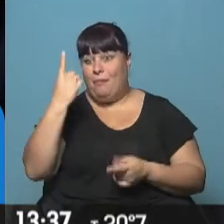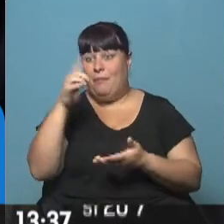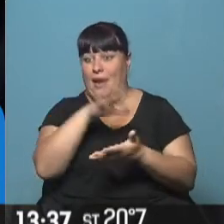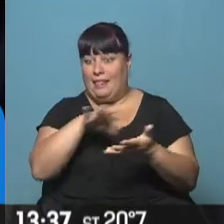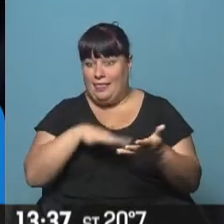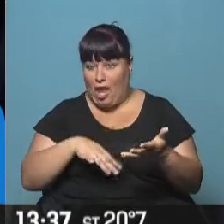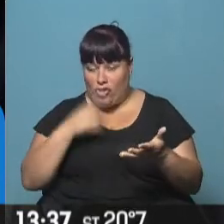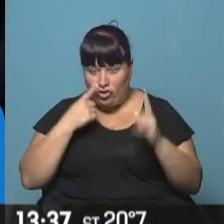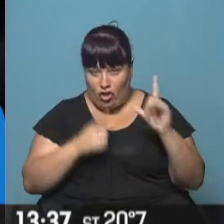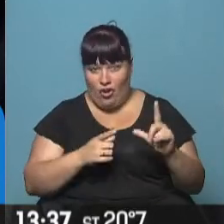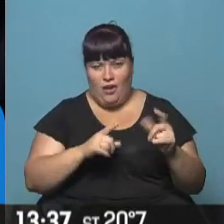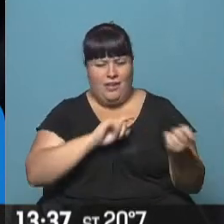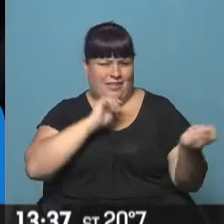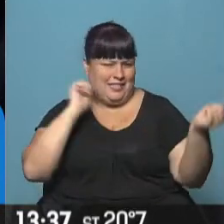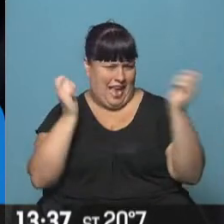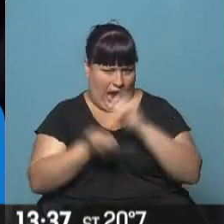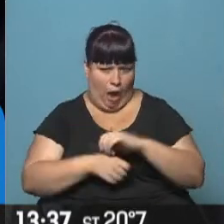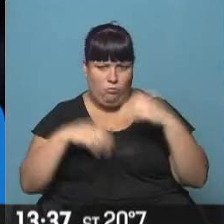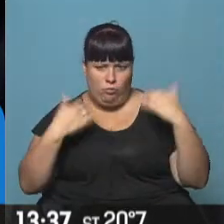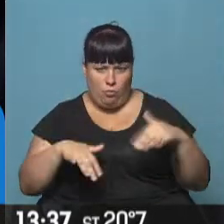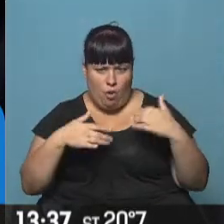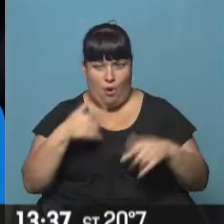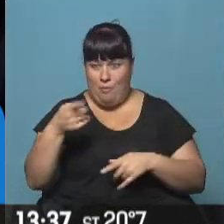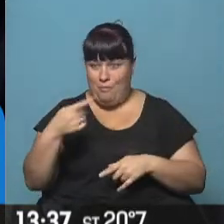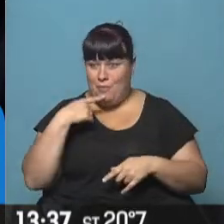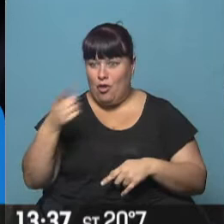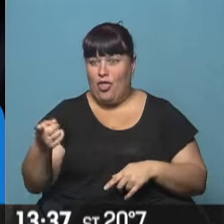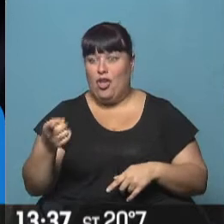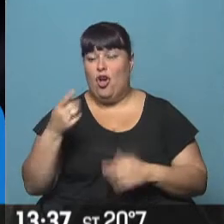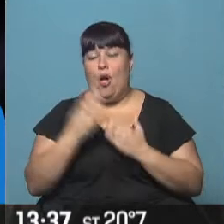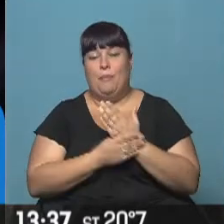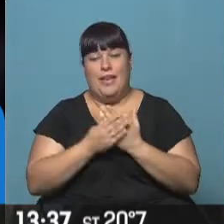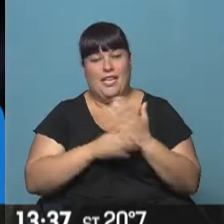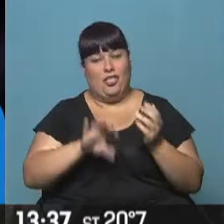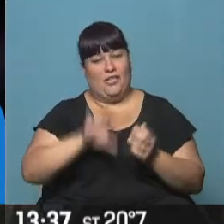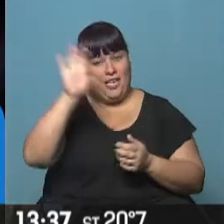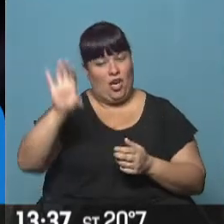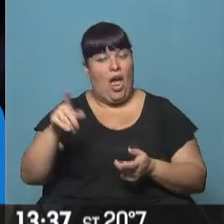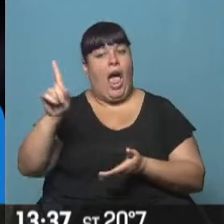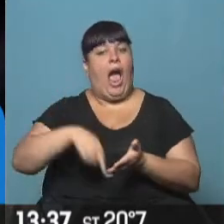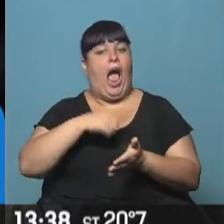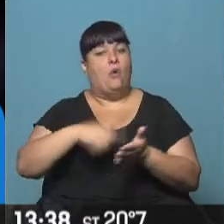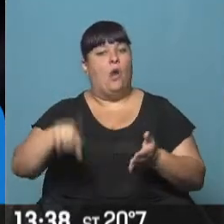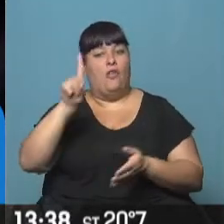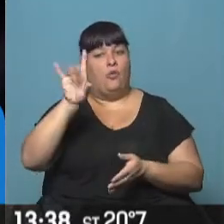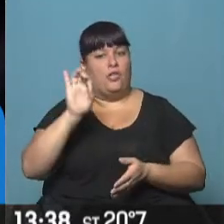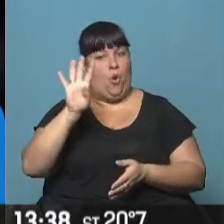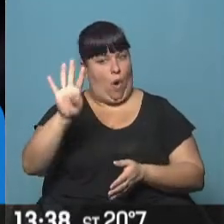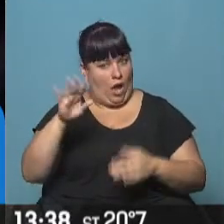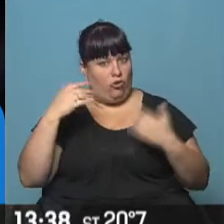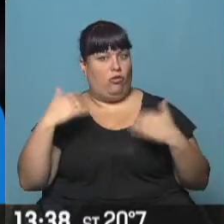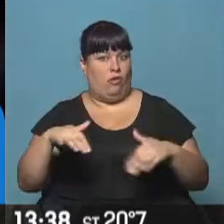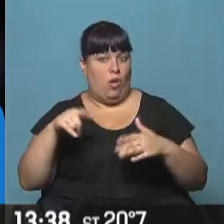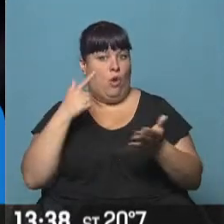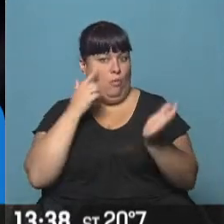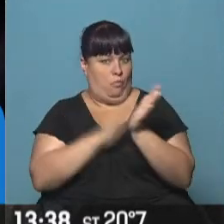texto, se ha modificado bastante. Esto que acaba de decir el ministro de Interior, la derogación del 104 es